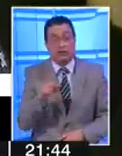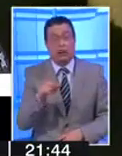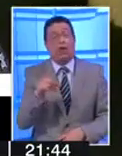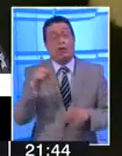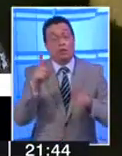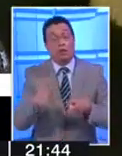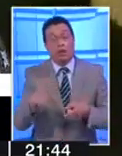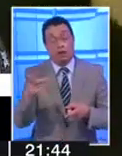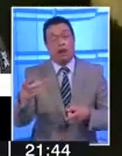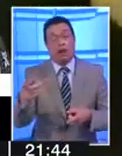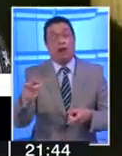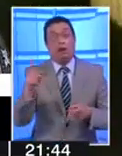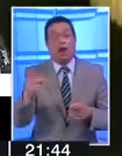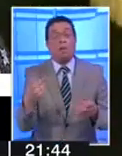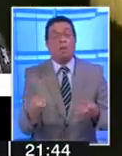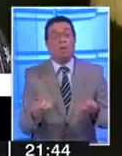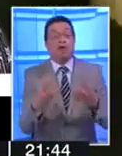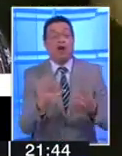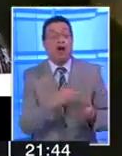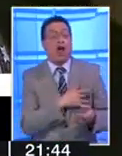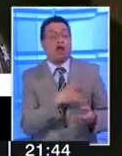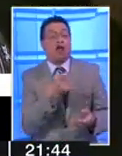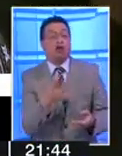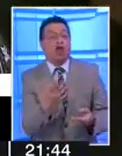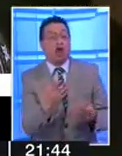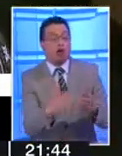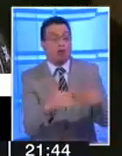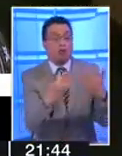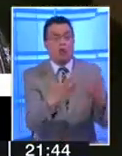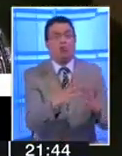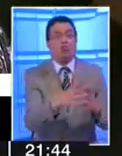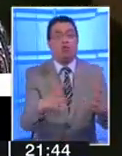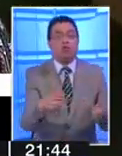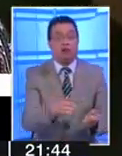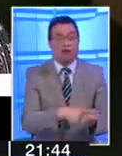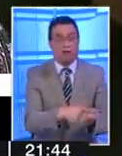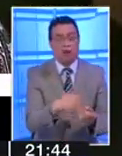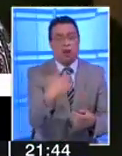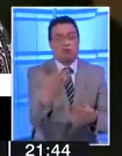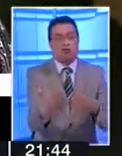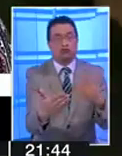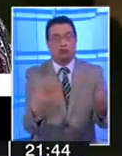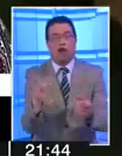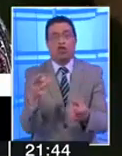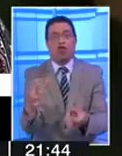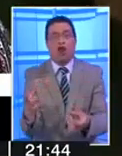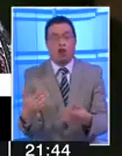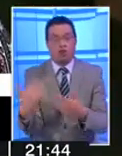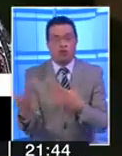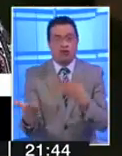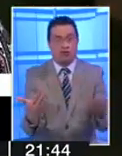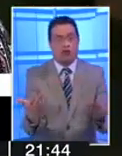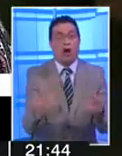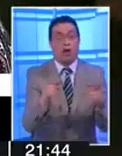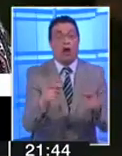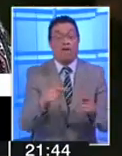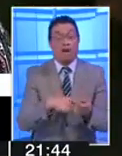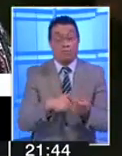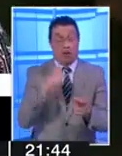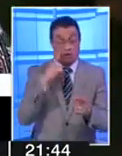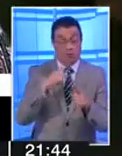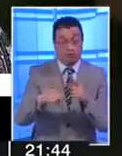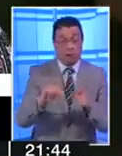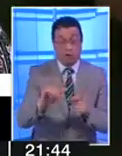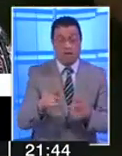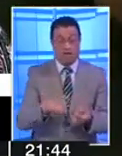que provocar dolor tal vez a muchas familias, y no solamente a familias ajenas, sino que a